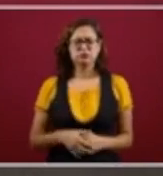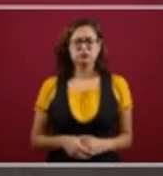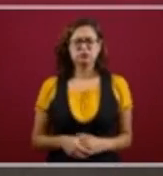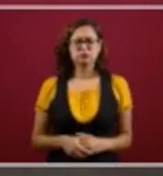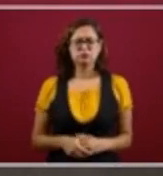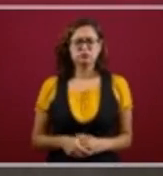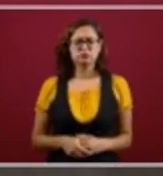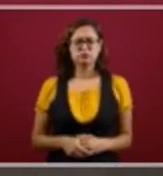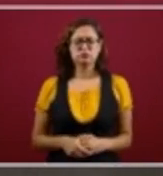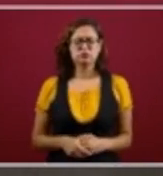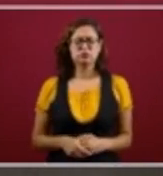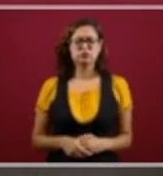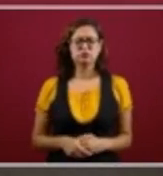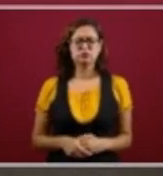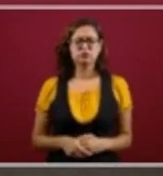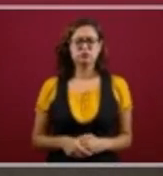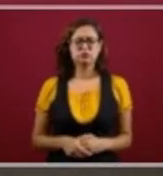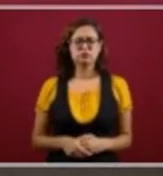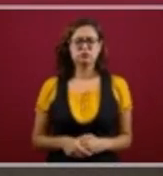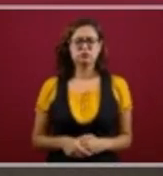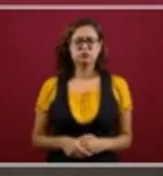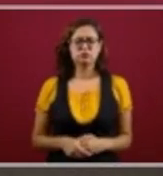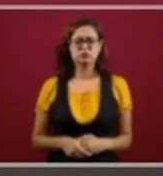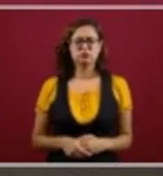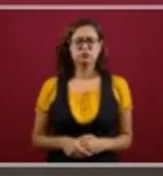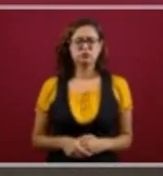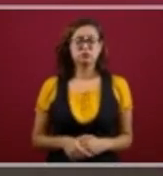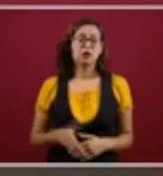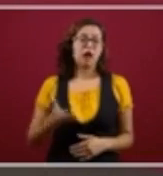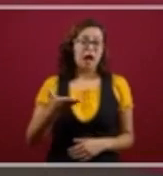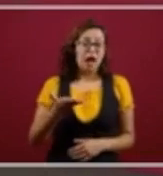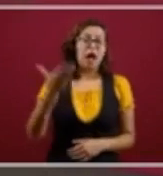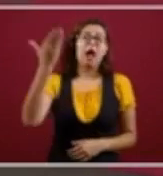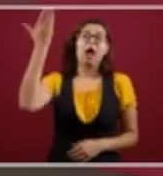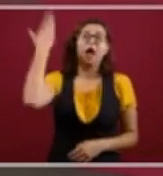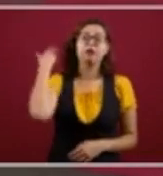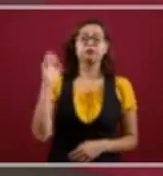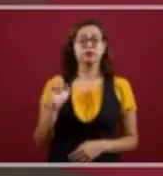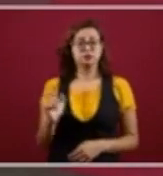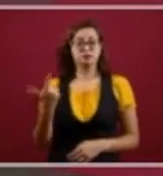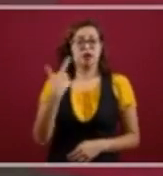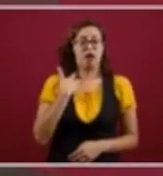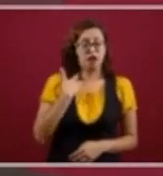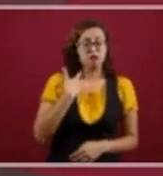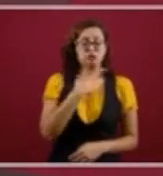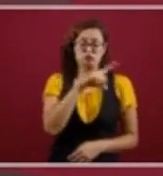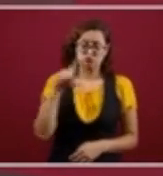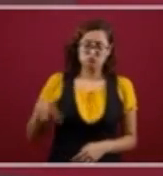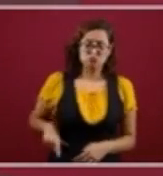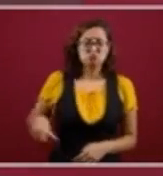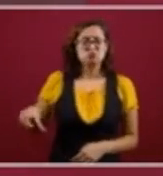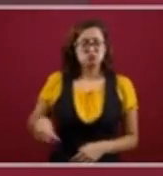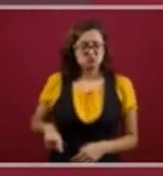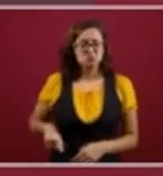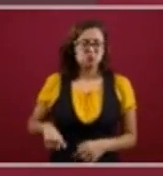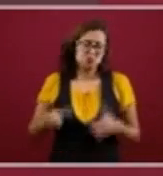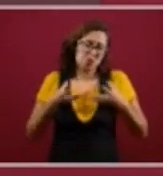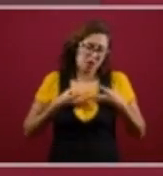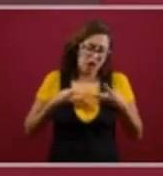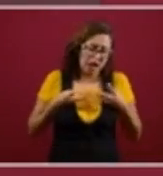era lo que se gastaba y lo que adquirían,